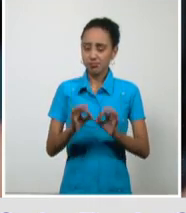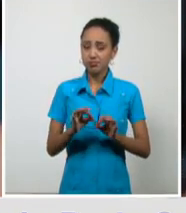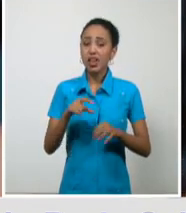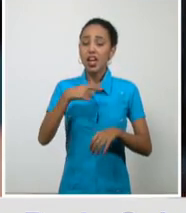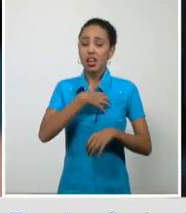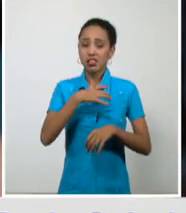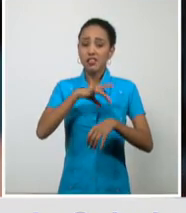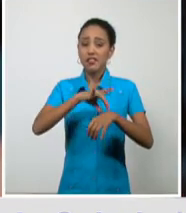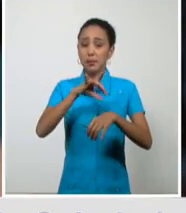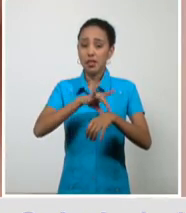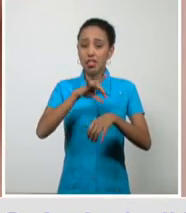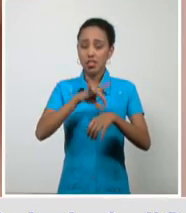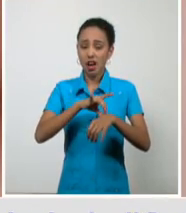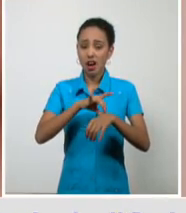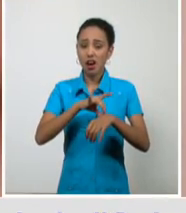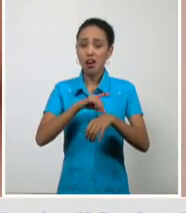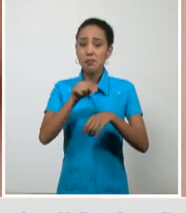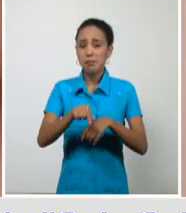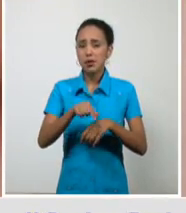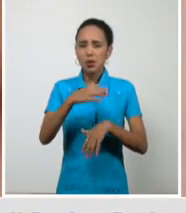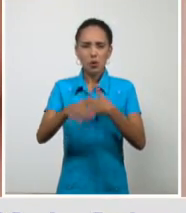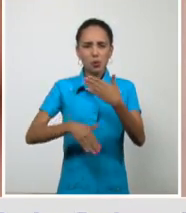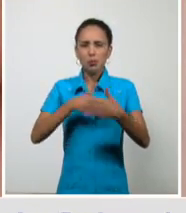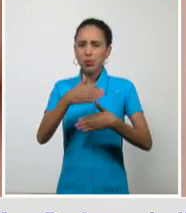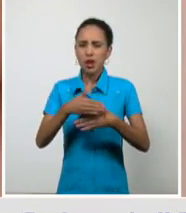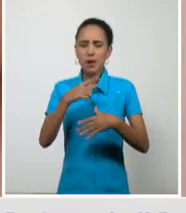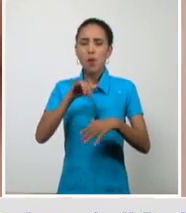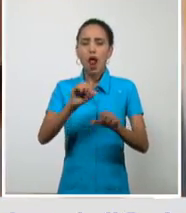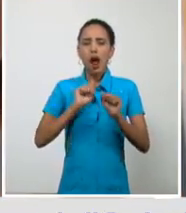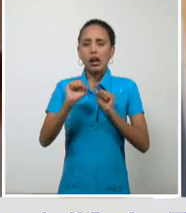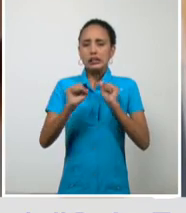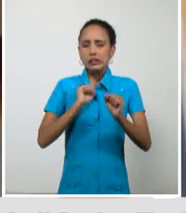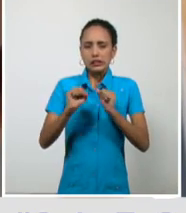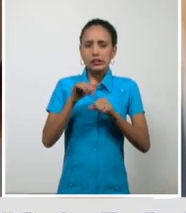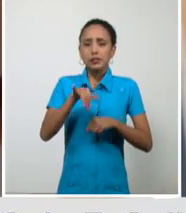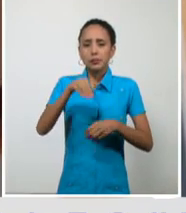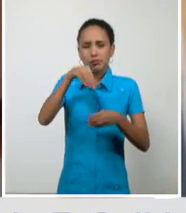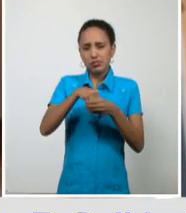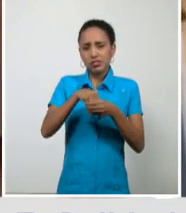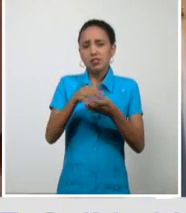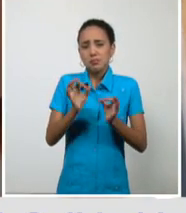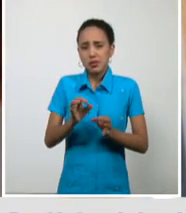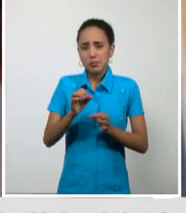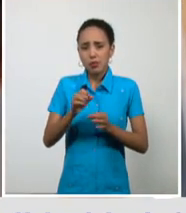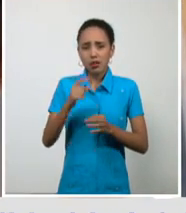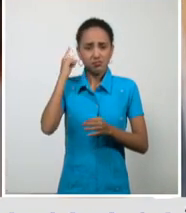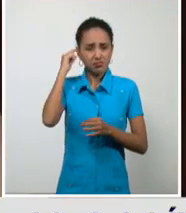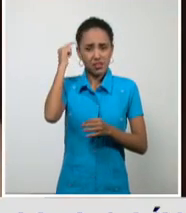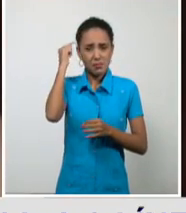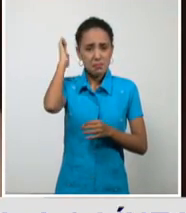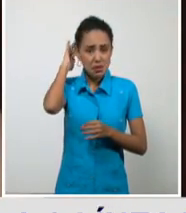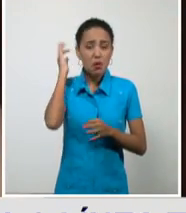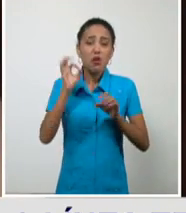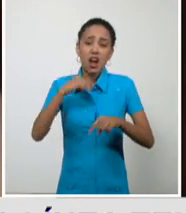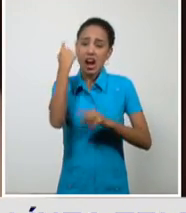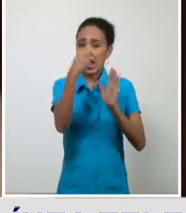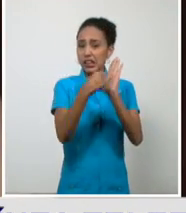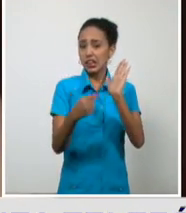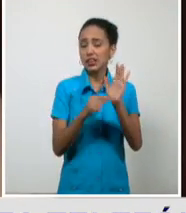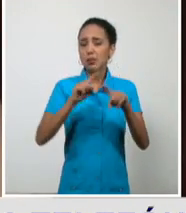de West, una encefalopatía epiléptica de la infancia poco frecuente y que se caracteriza por retrasos